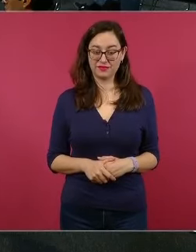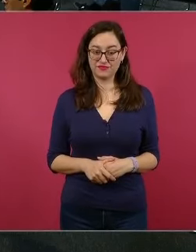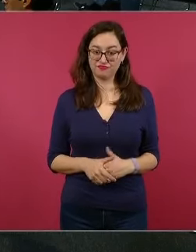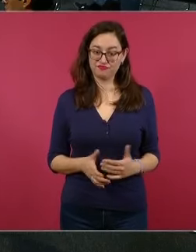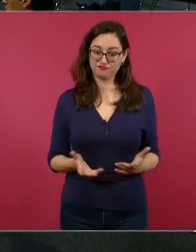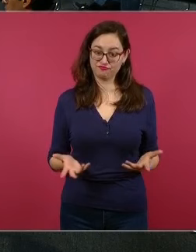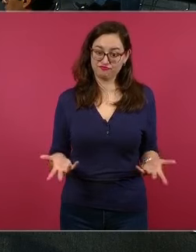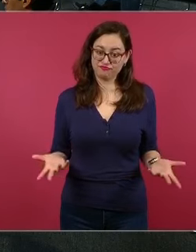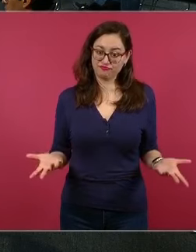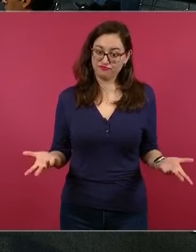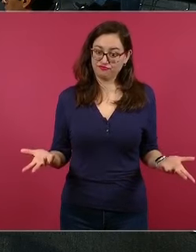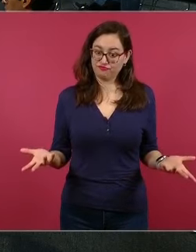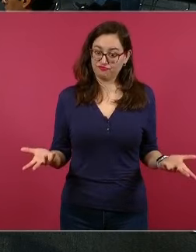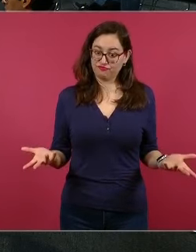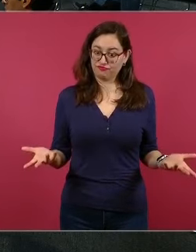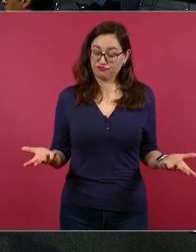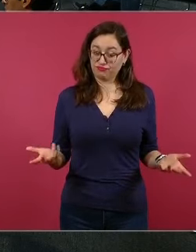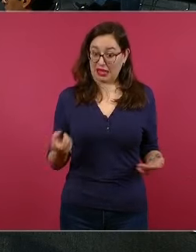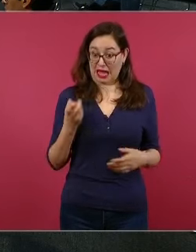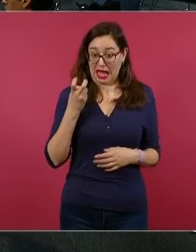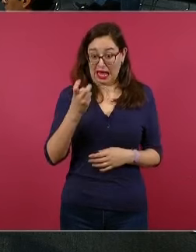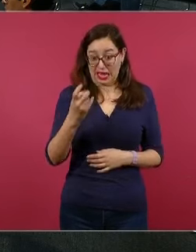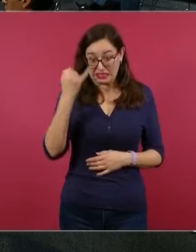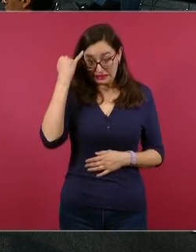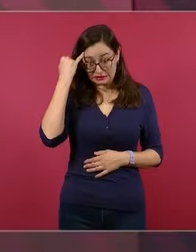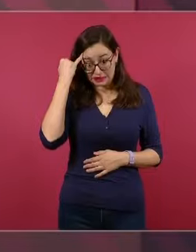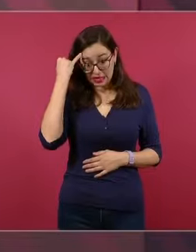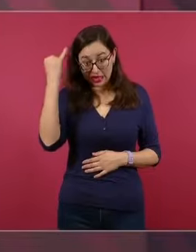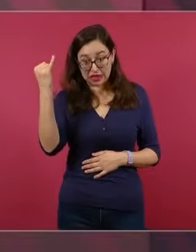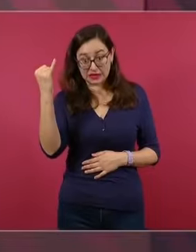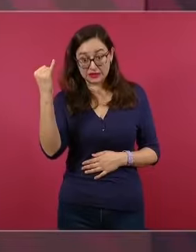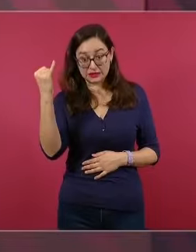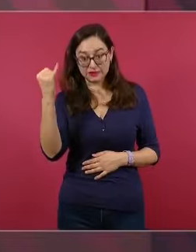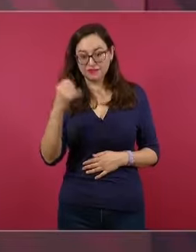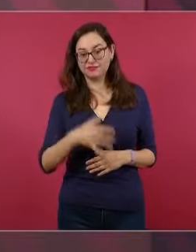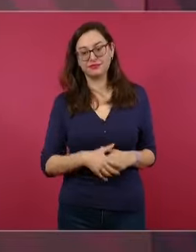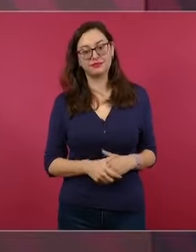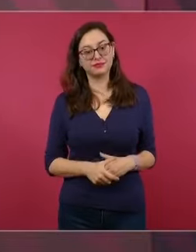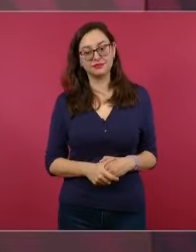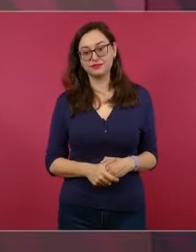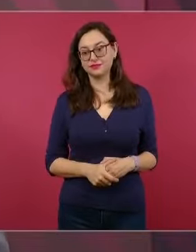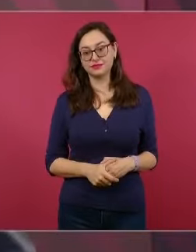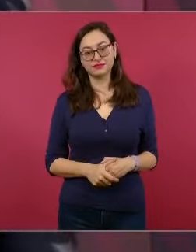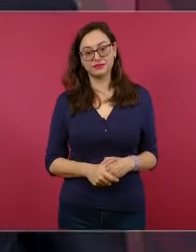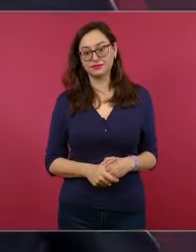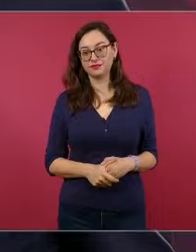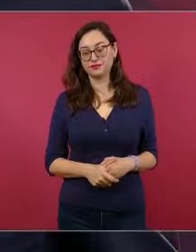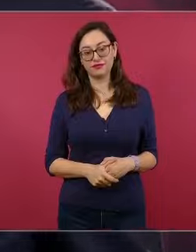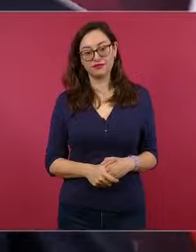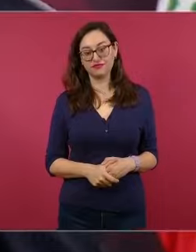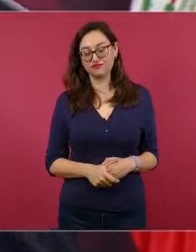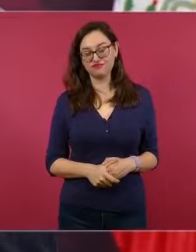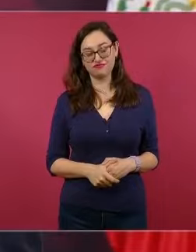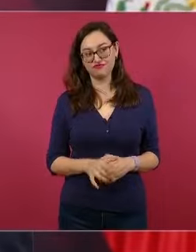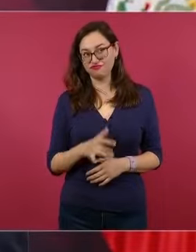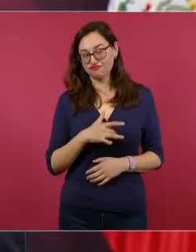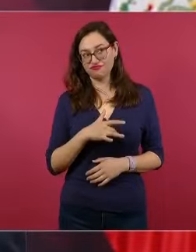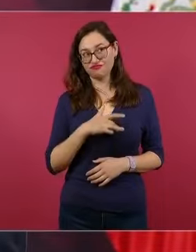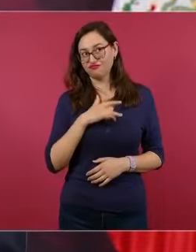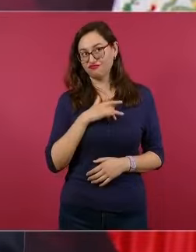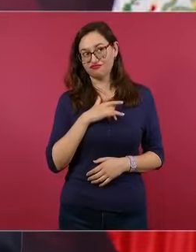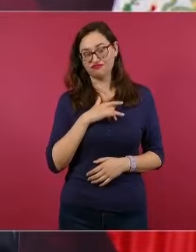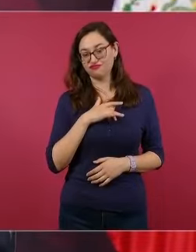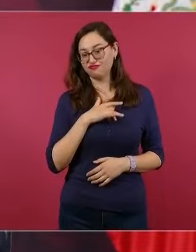Entonces Esa visión se debe de considerar